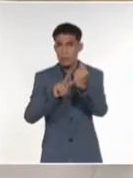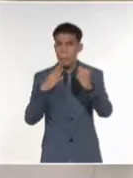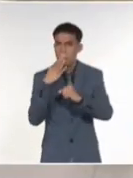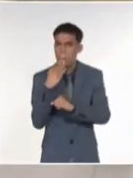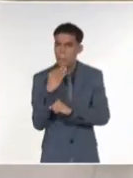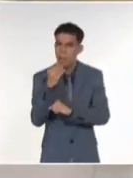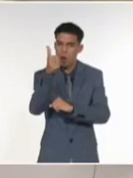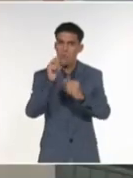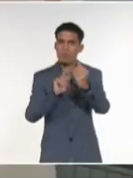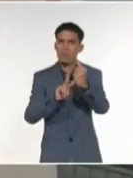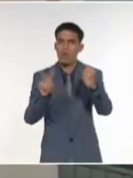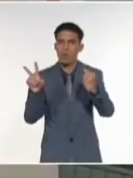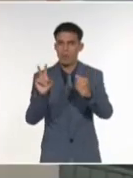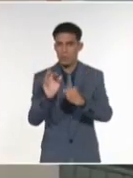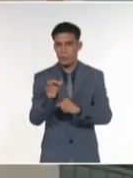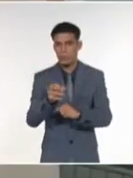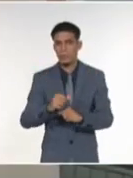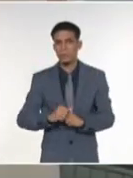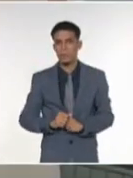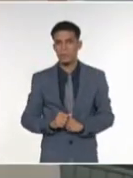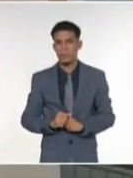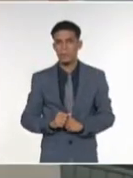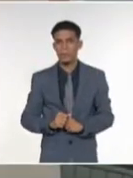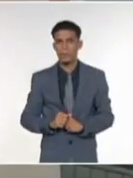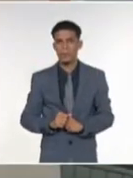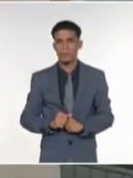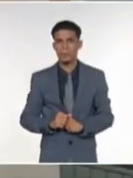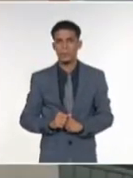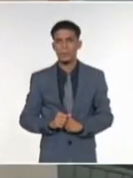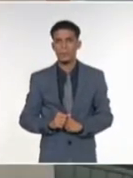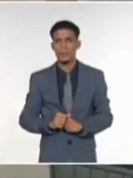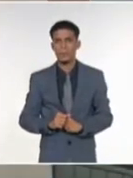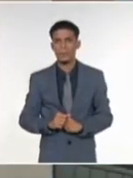provincias del país en ese indicador. María Sligón Morales, Canal Cubano.